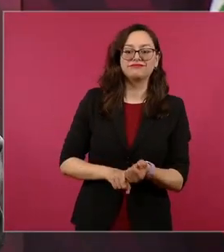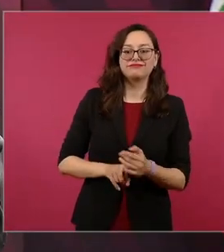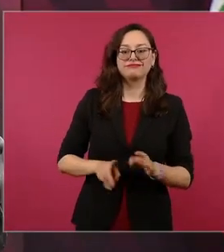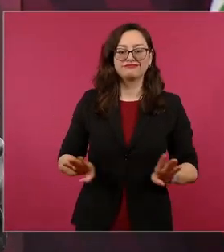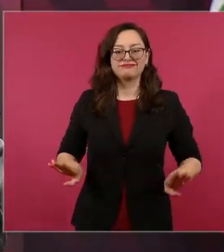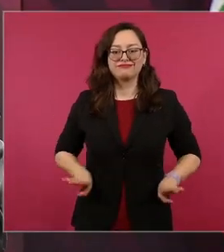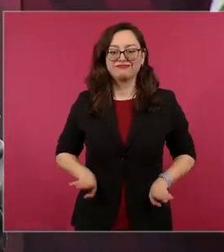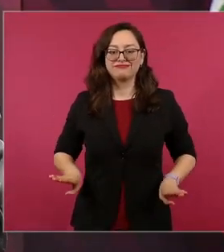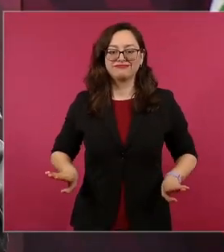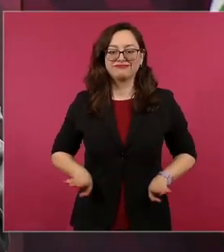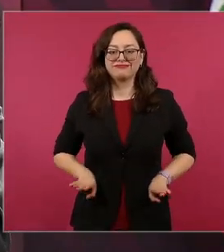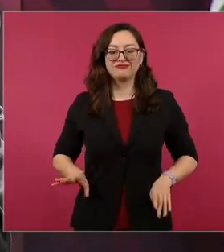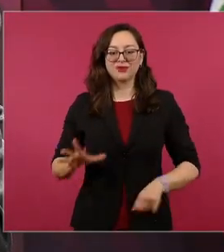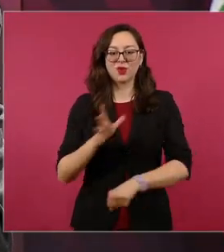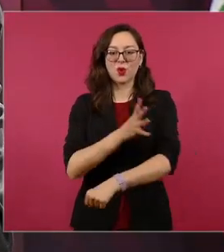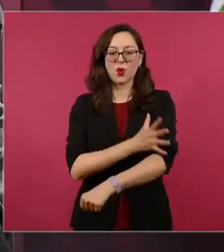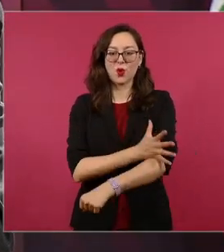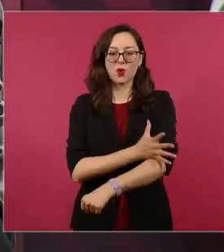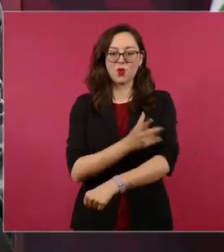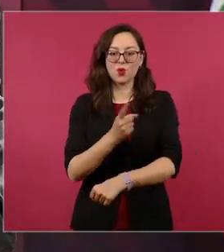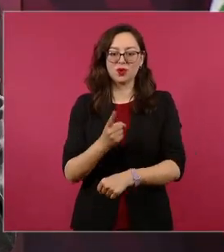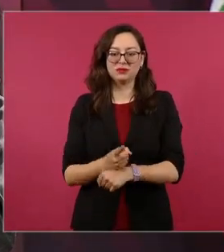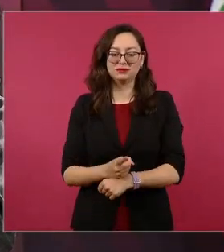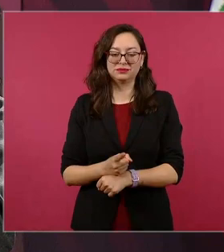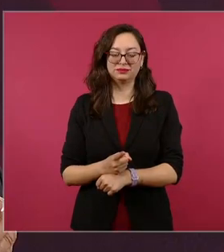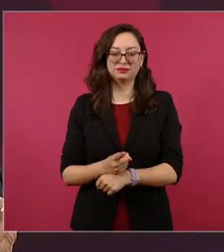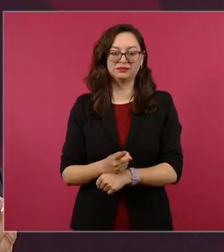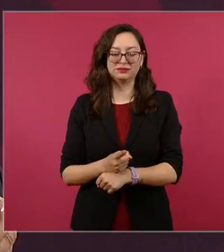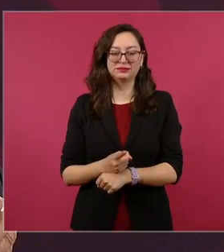Caso de los países nórdicos,